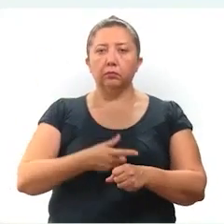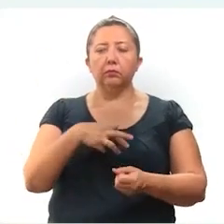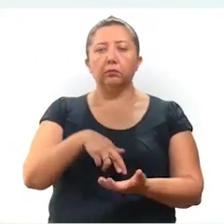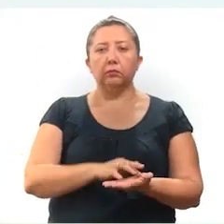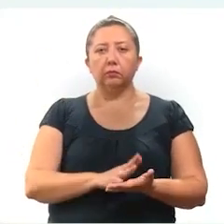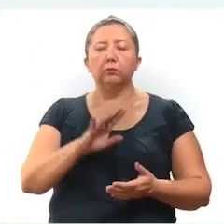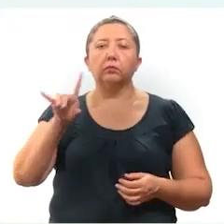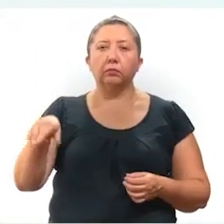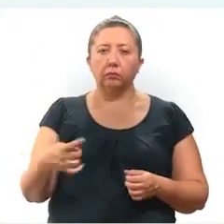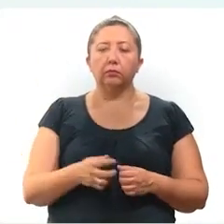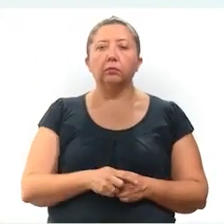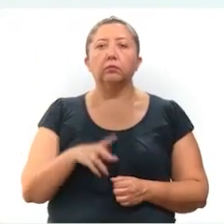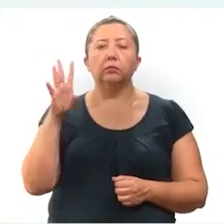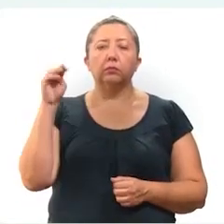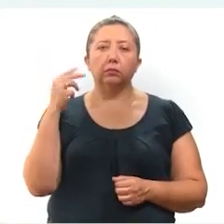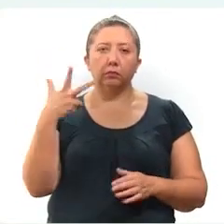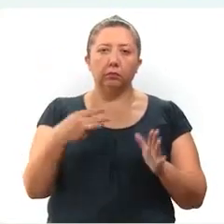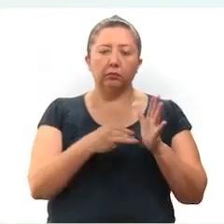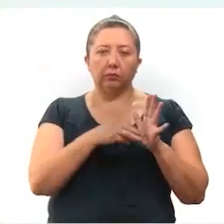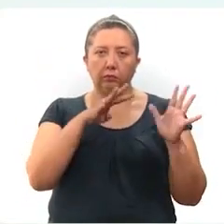de contagios registrados, que son